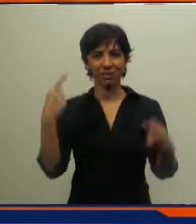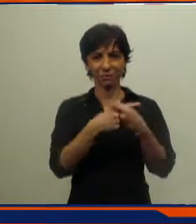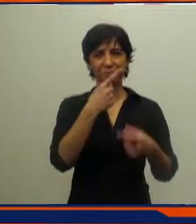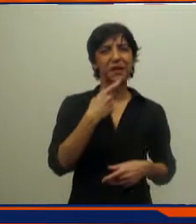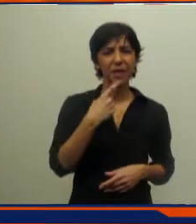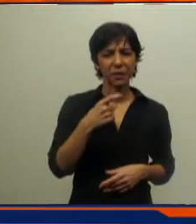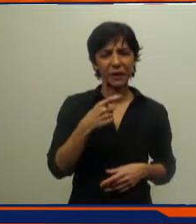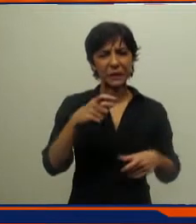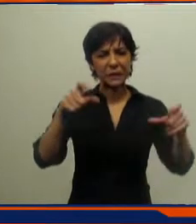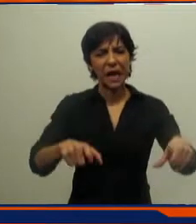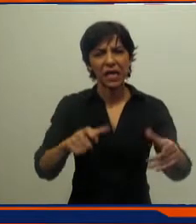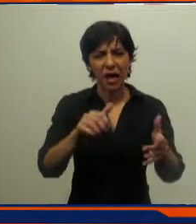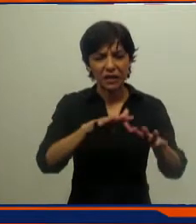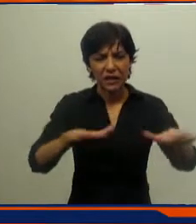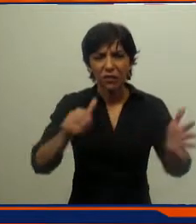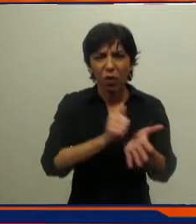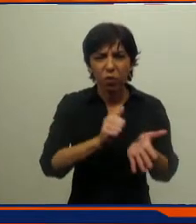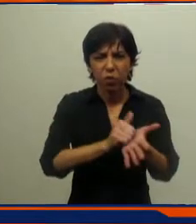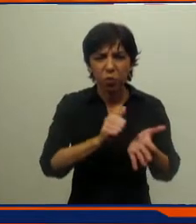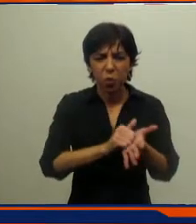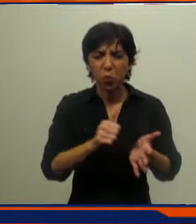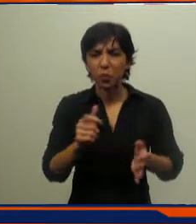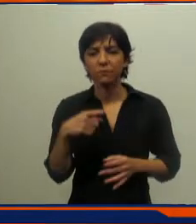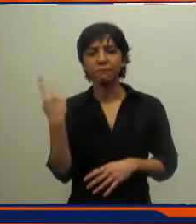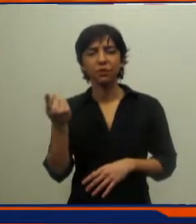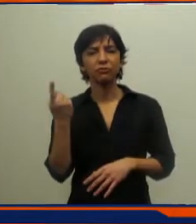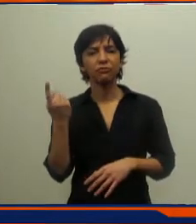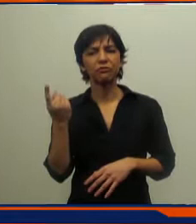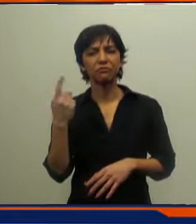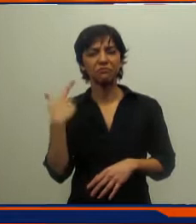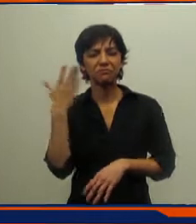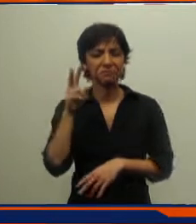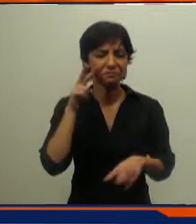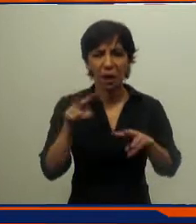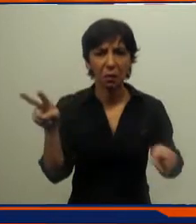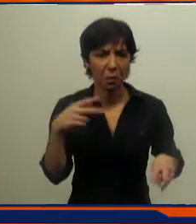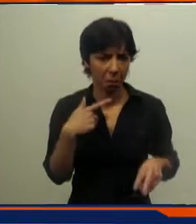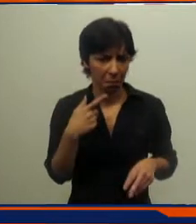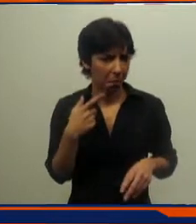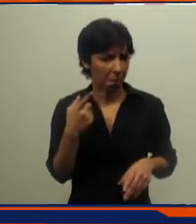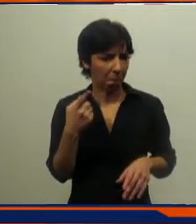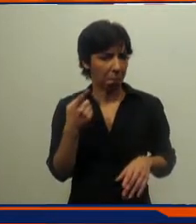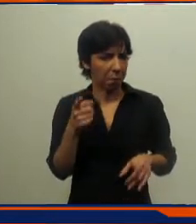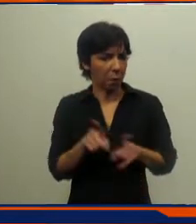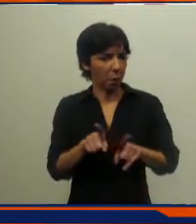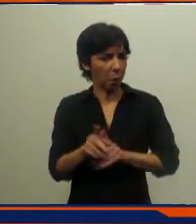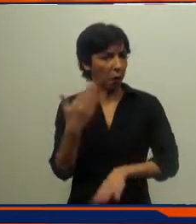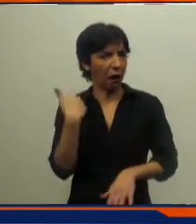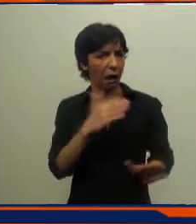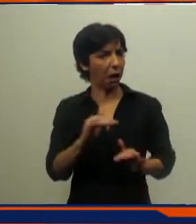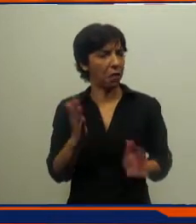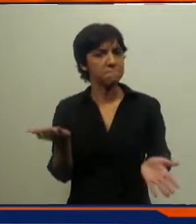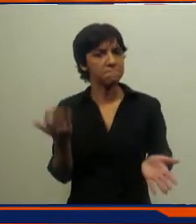mandamos a ver y está en las mismas condiciones. Y tengo tres o cuatro jugadores